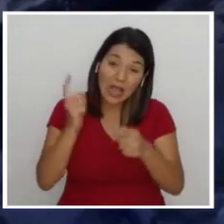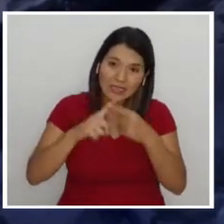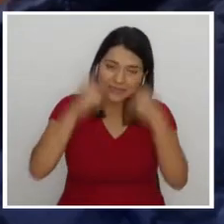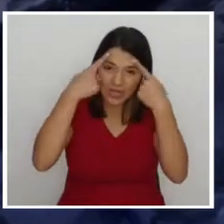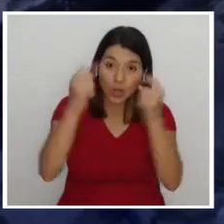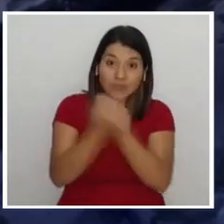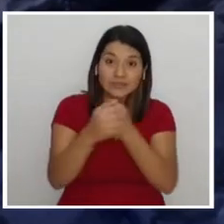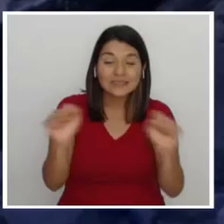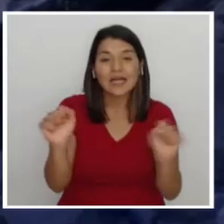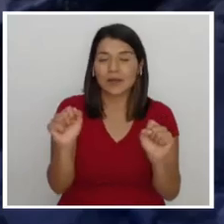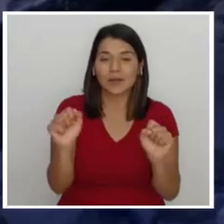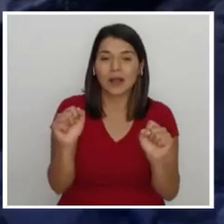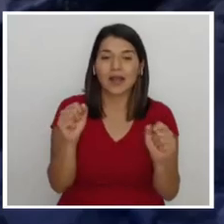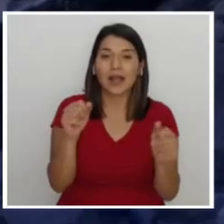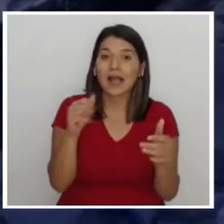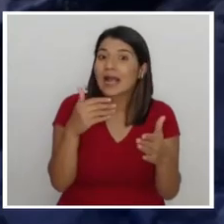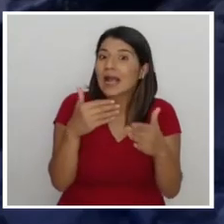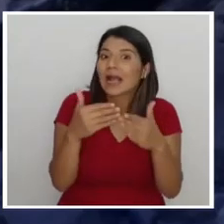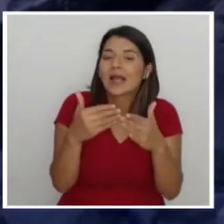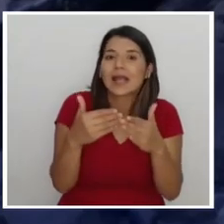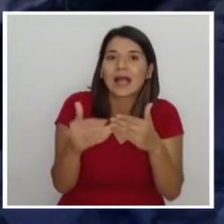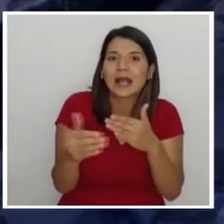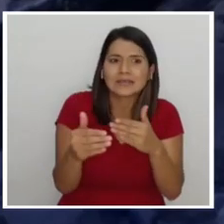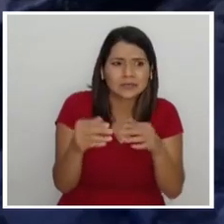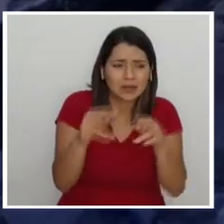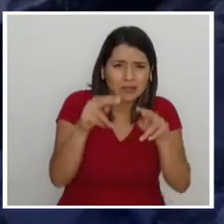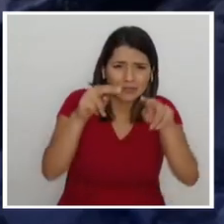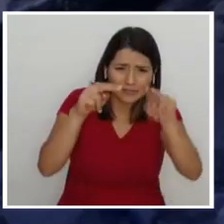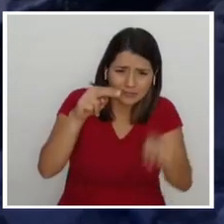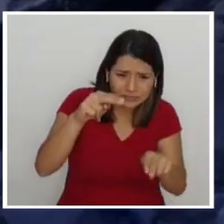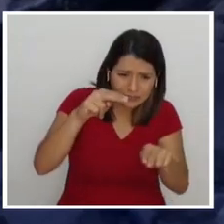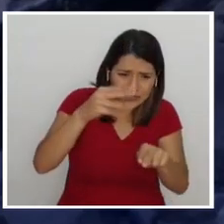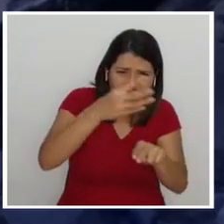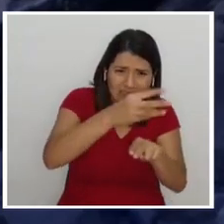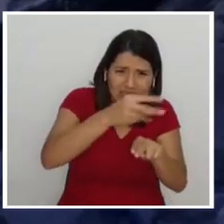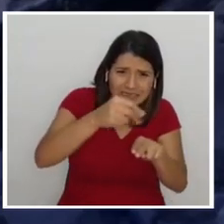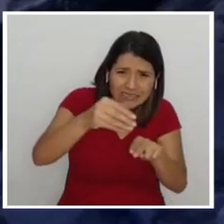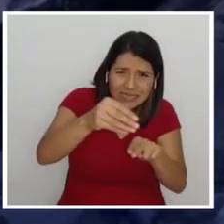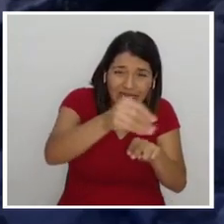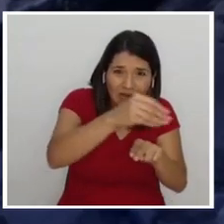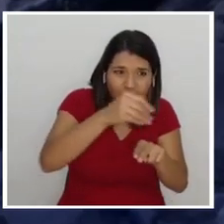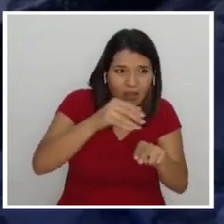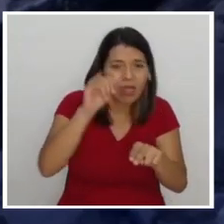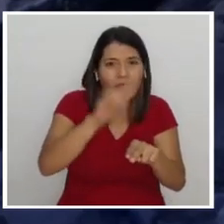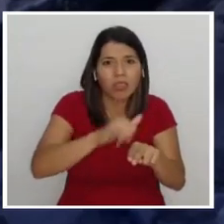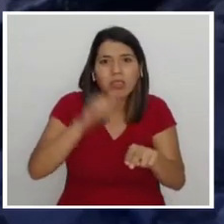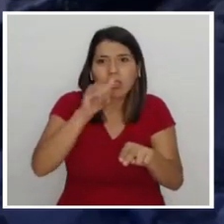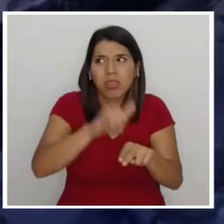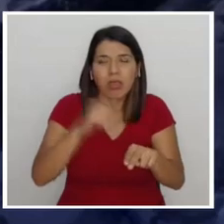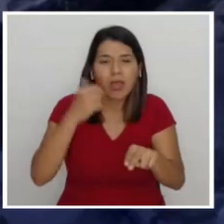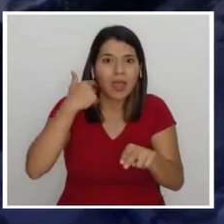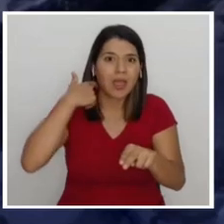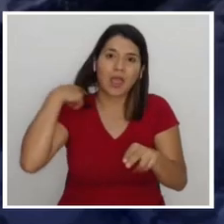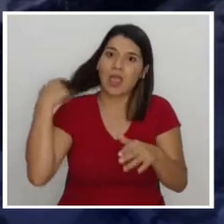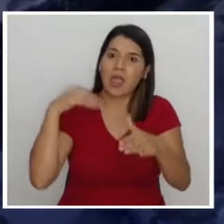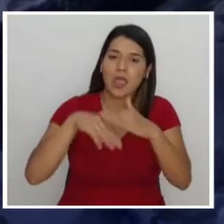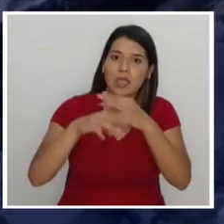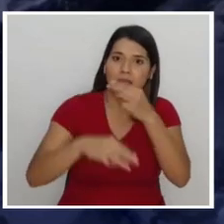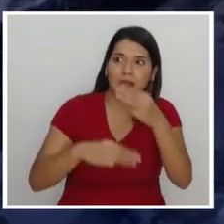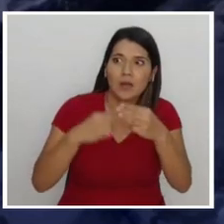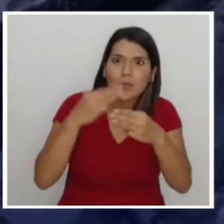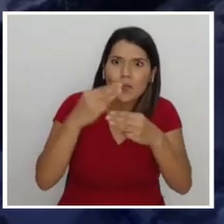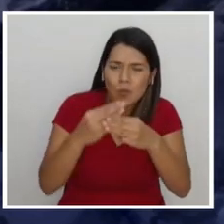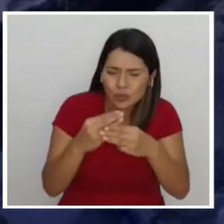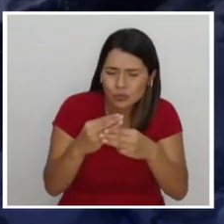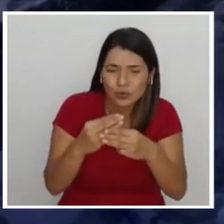rescate de una persona sepultada con mayor historia en el mundo, por lo menos en ese tipo de aplastamiento de